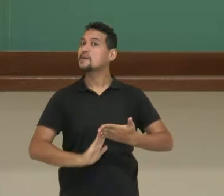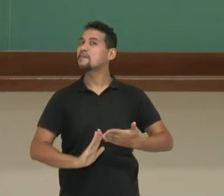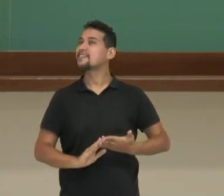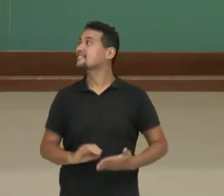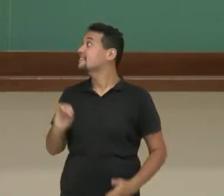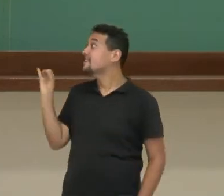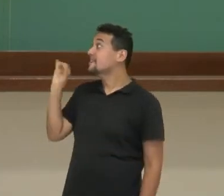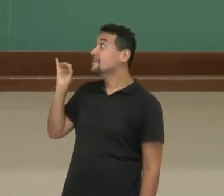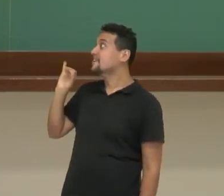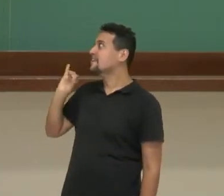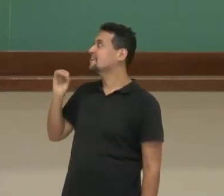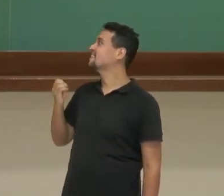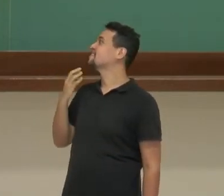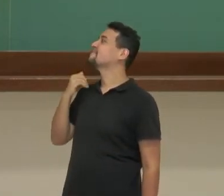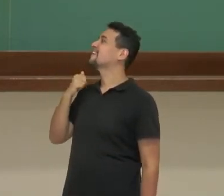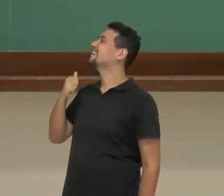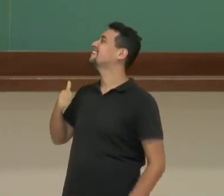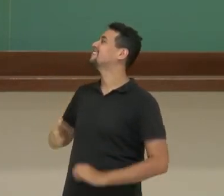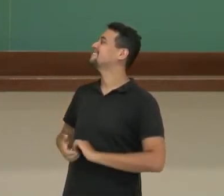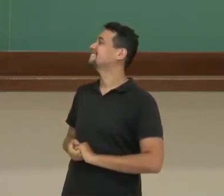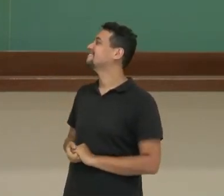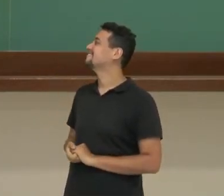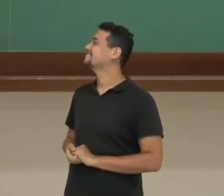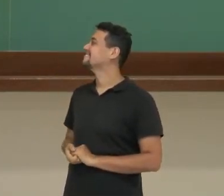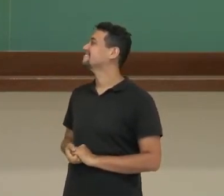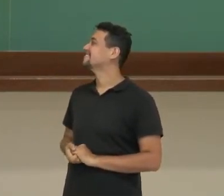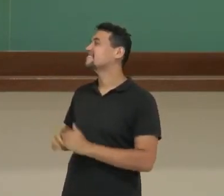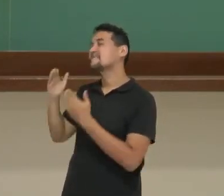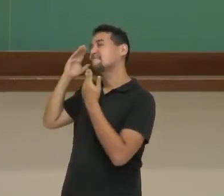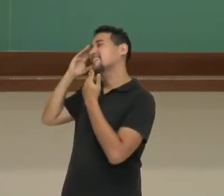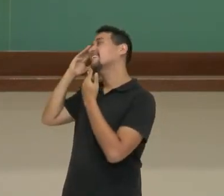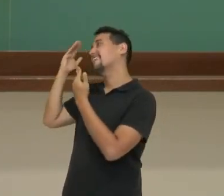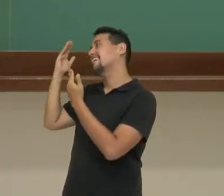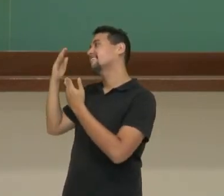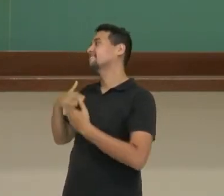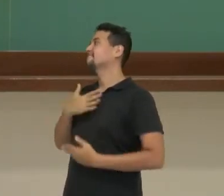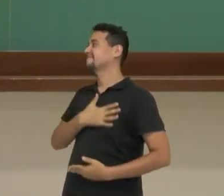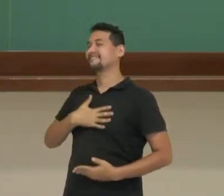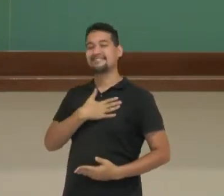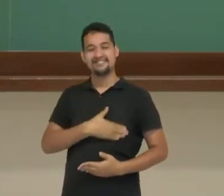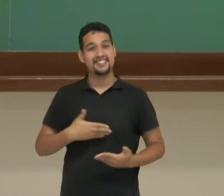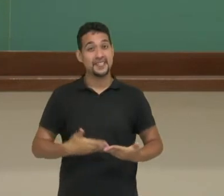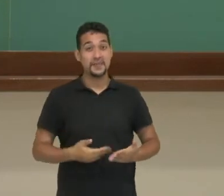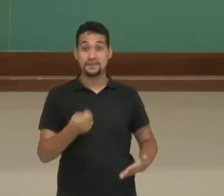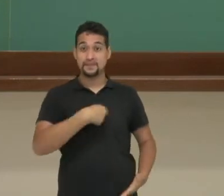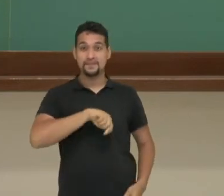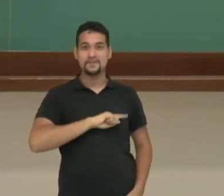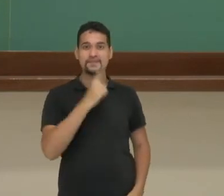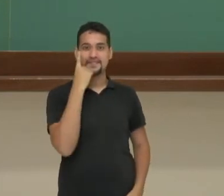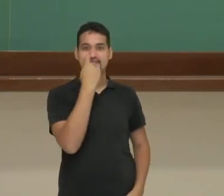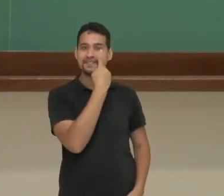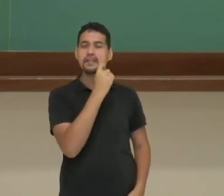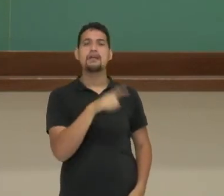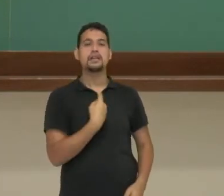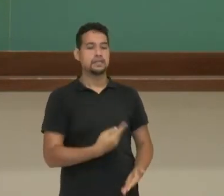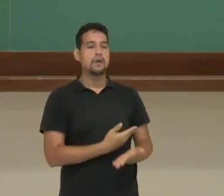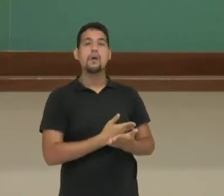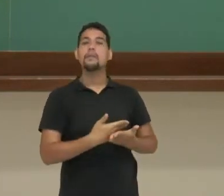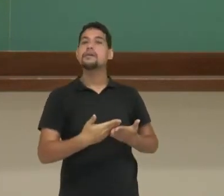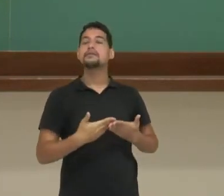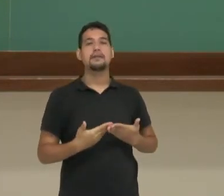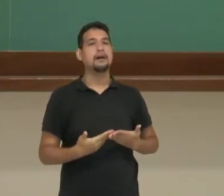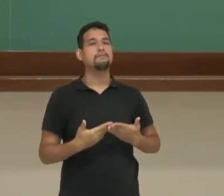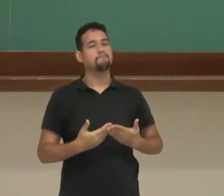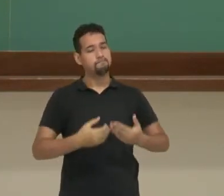o Kelvin. Hola, Kelvin. Seja bem-vindo a nuestra aula. E agora vamos